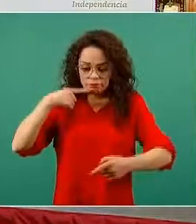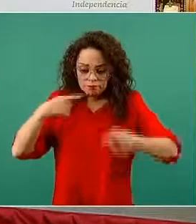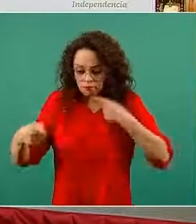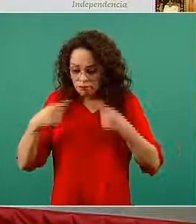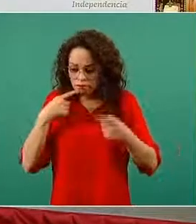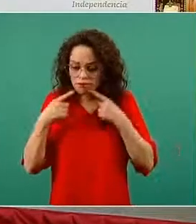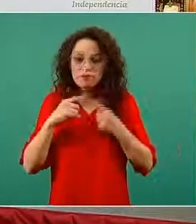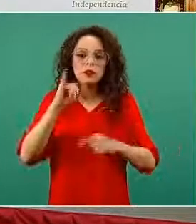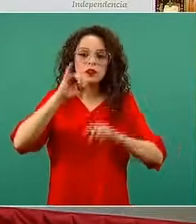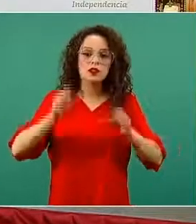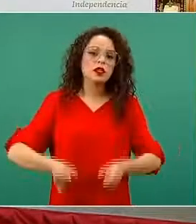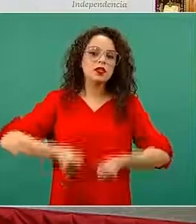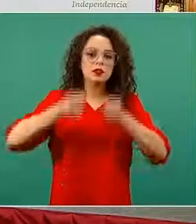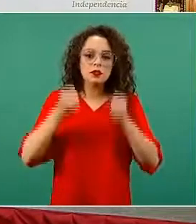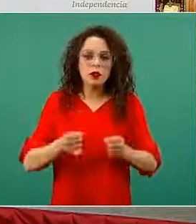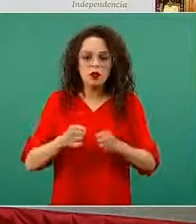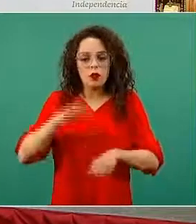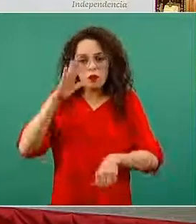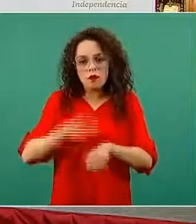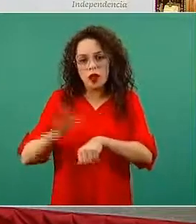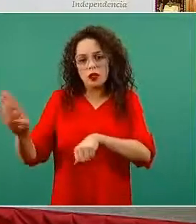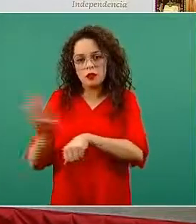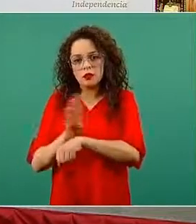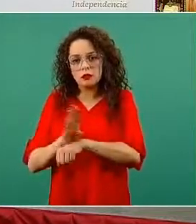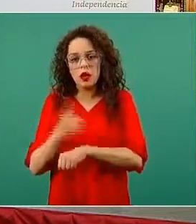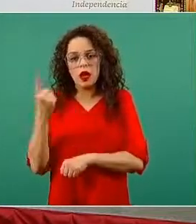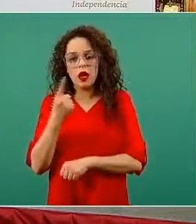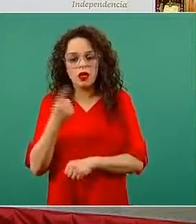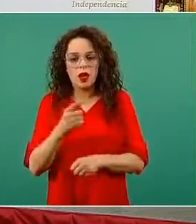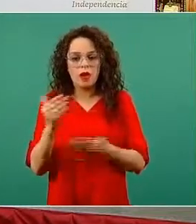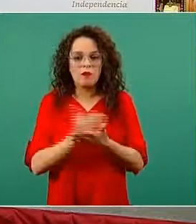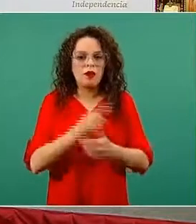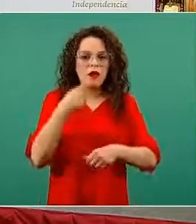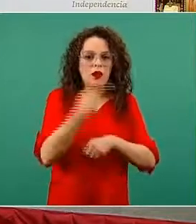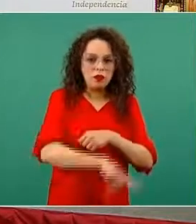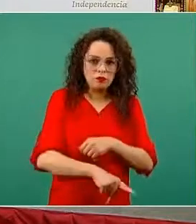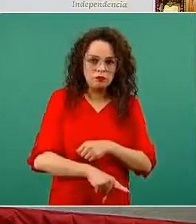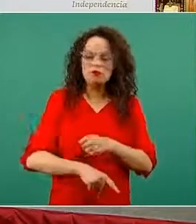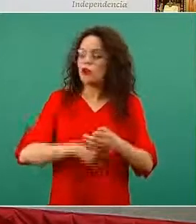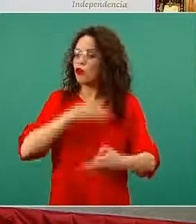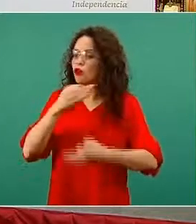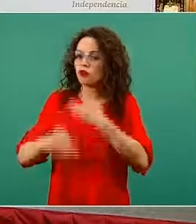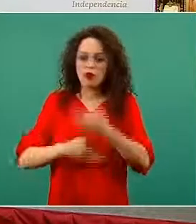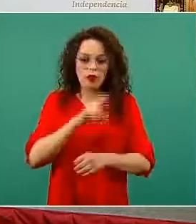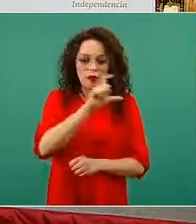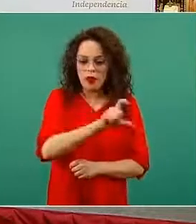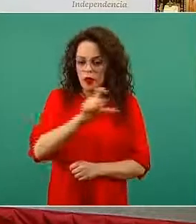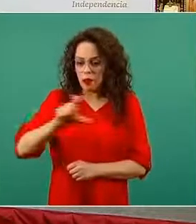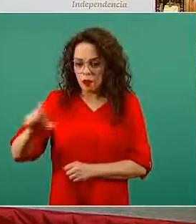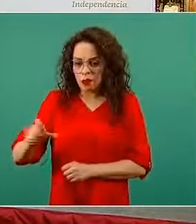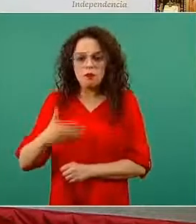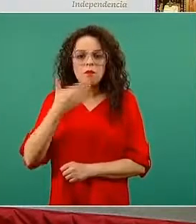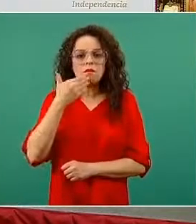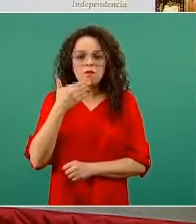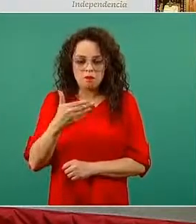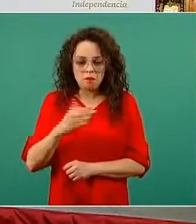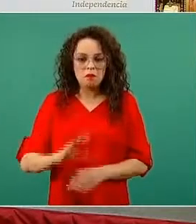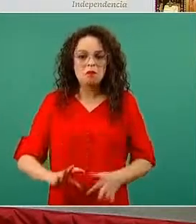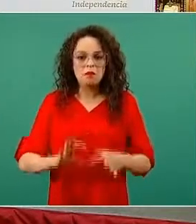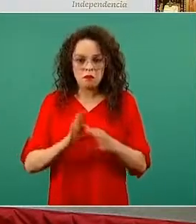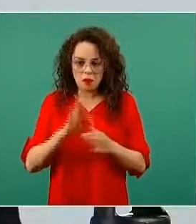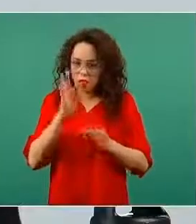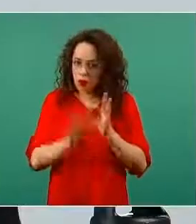la certeza de que el beneficio supera los riesgos y de que todas las vacunas cumplen con esa característica. Y es por eso que